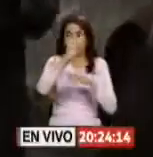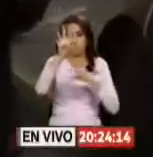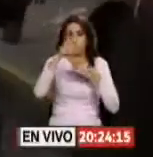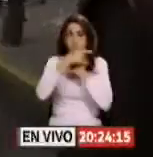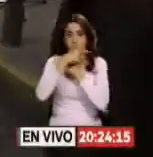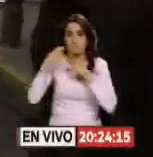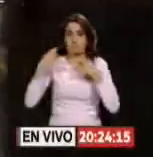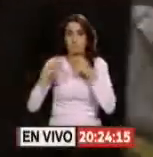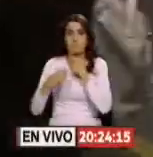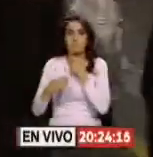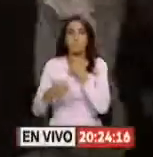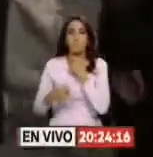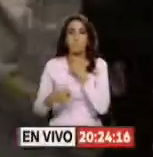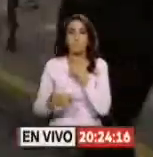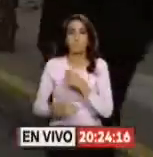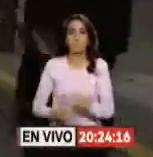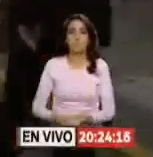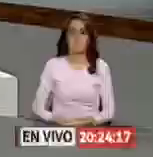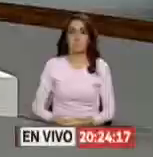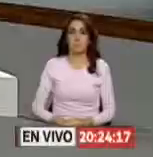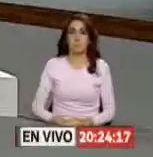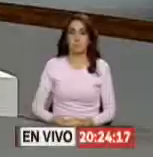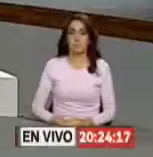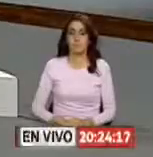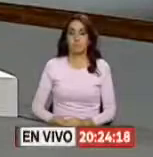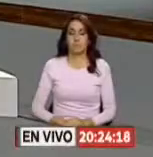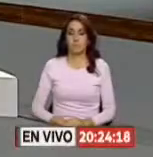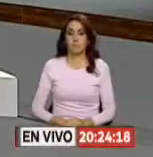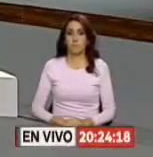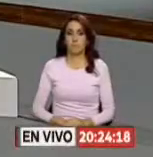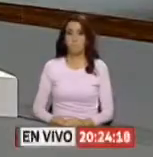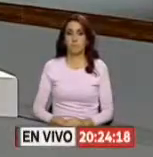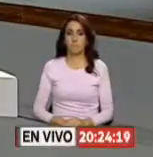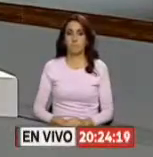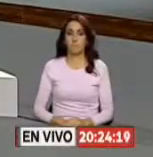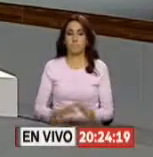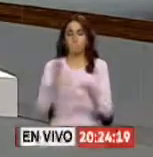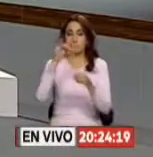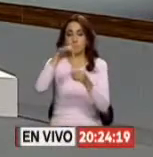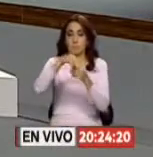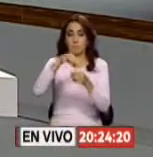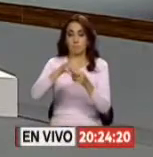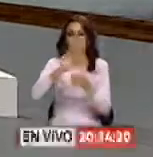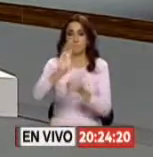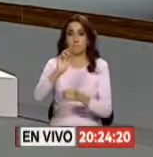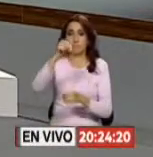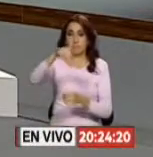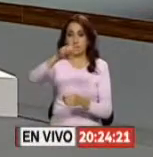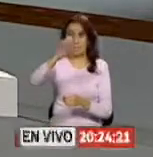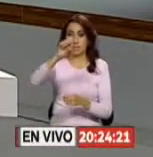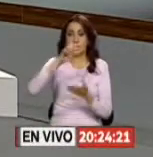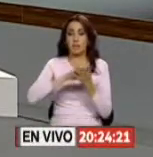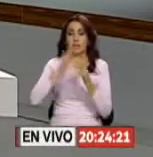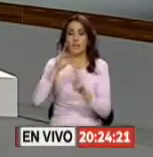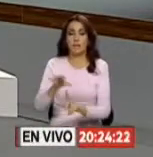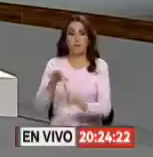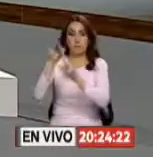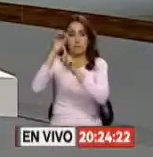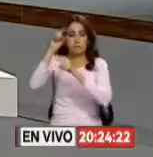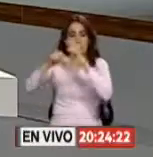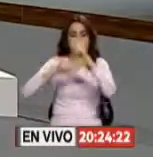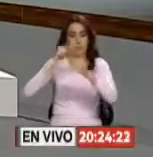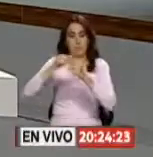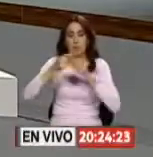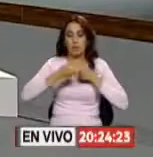de marzo. Valeria Villarroel, Telediario. Y el Consejo Nacional Electoral diseñó una plantilla especial para el conteo de votos de